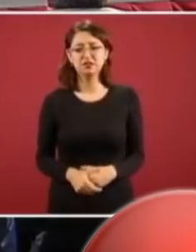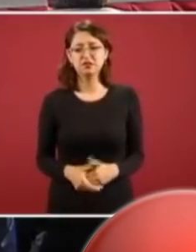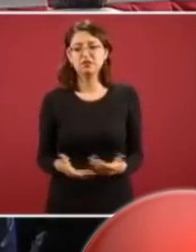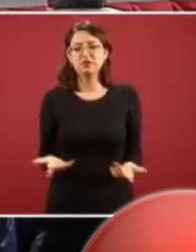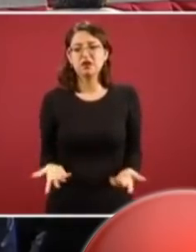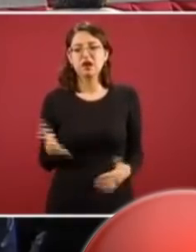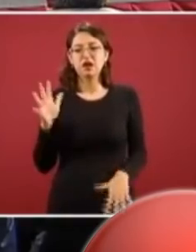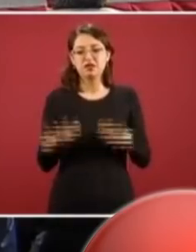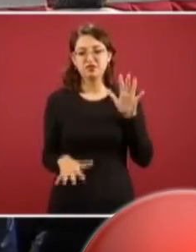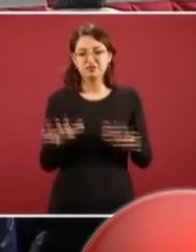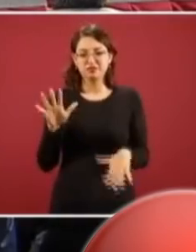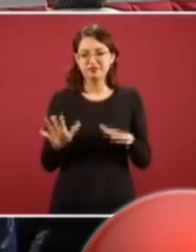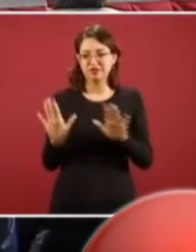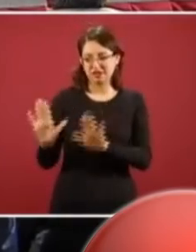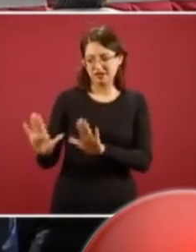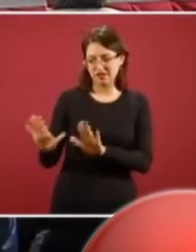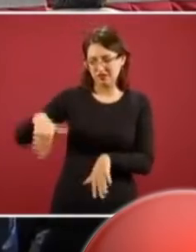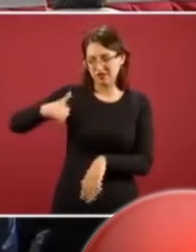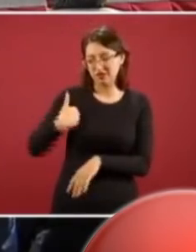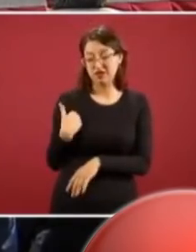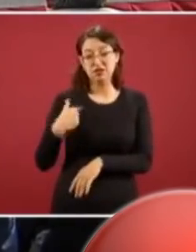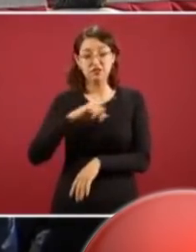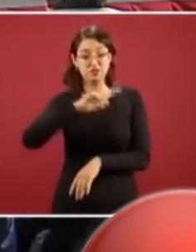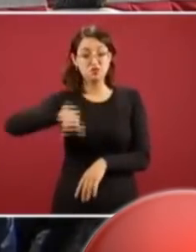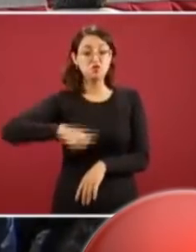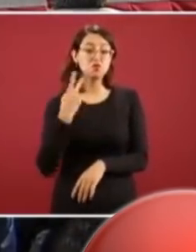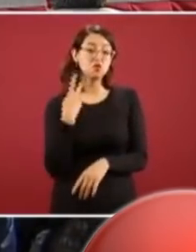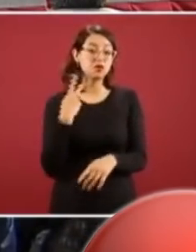para las campañas,